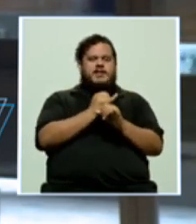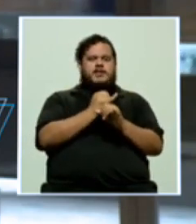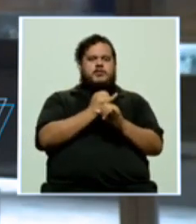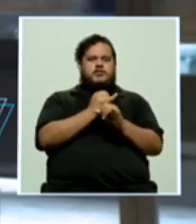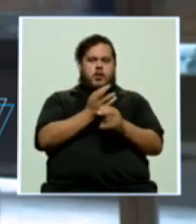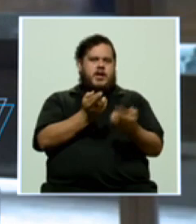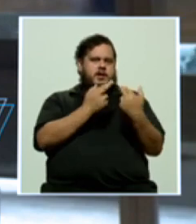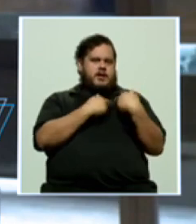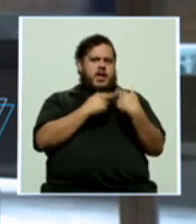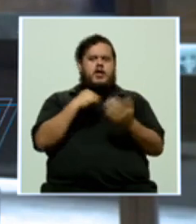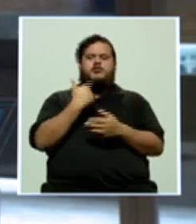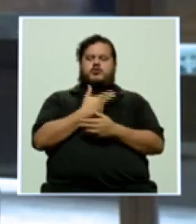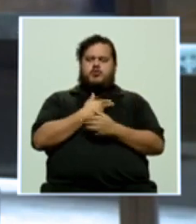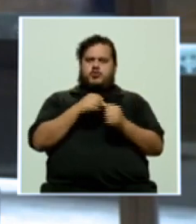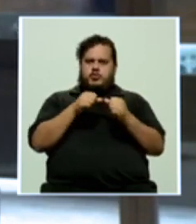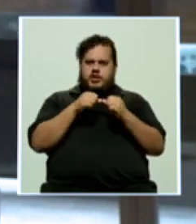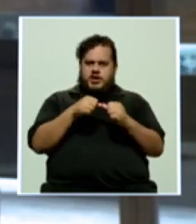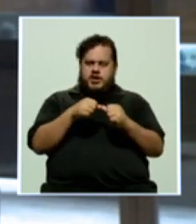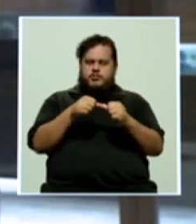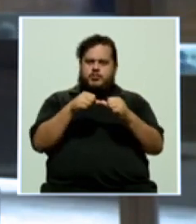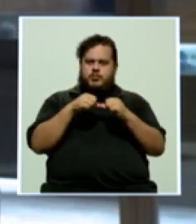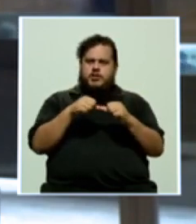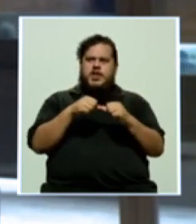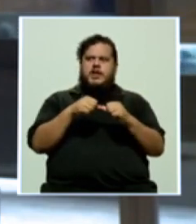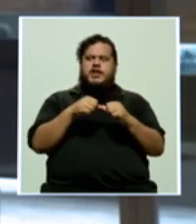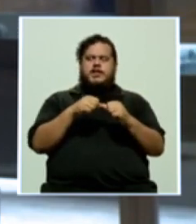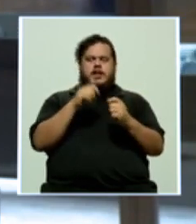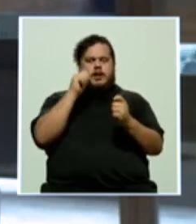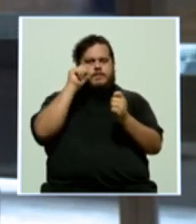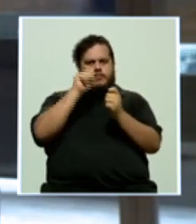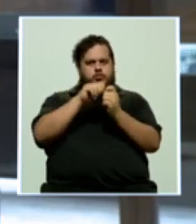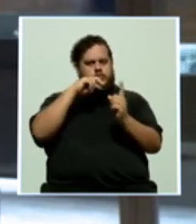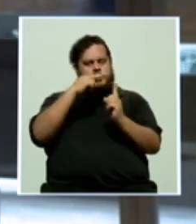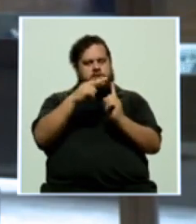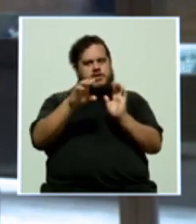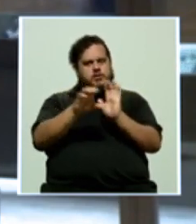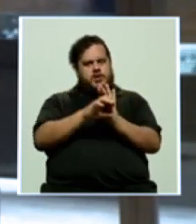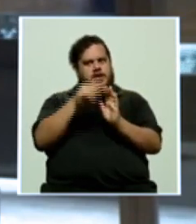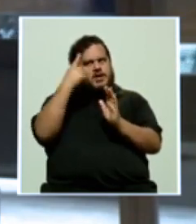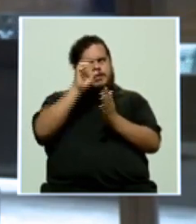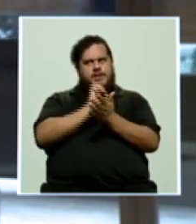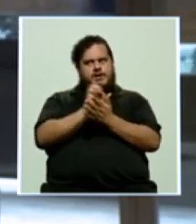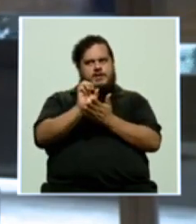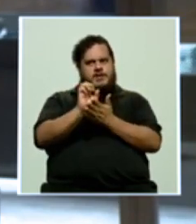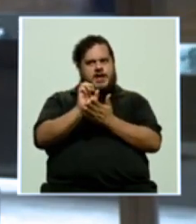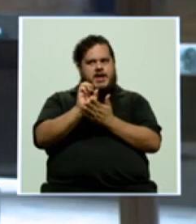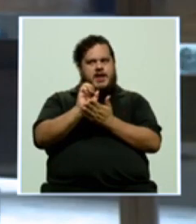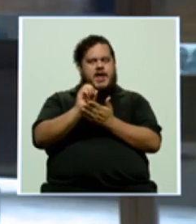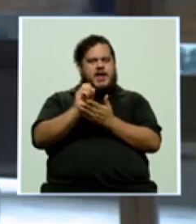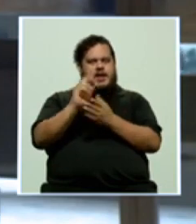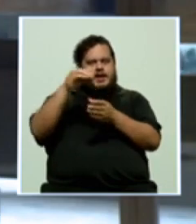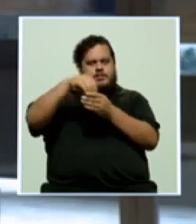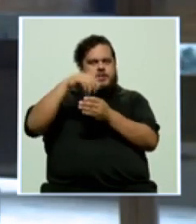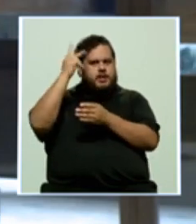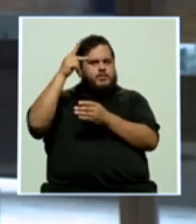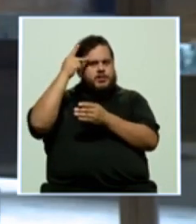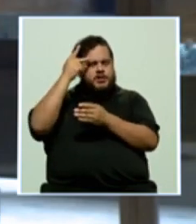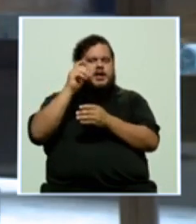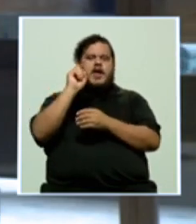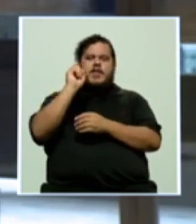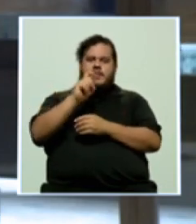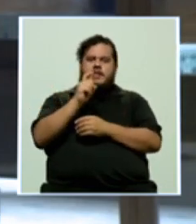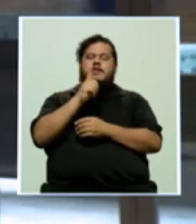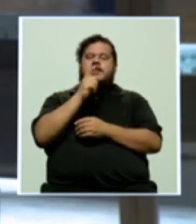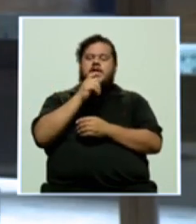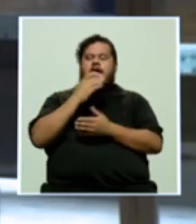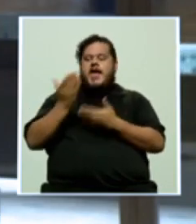Nosotros seguimos insistiendo que desde el punto de vista constitucional y para evitar la politización del servicio público tiene que ser el